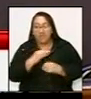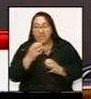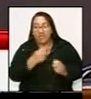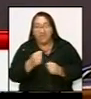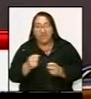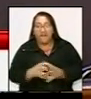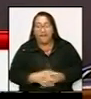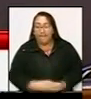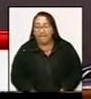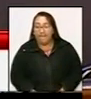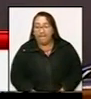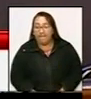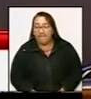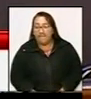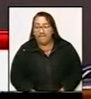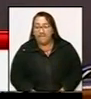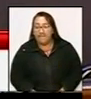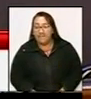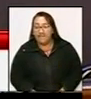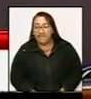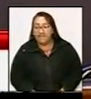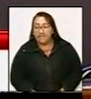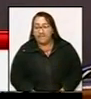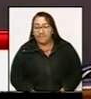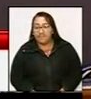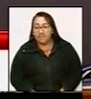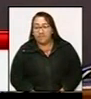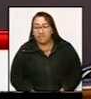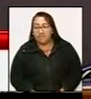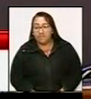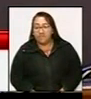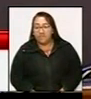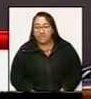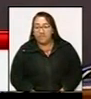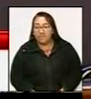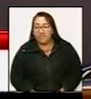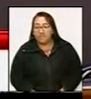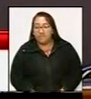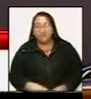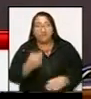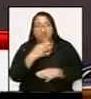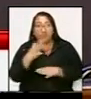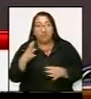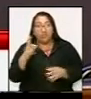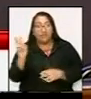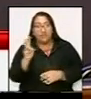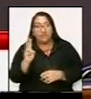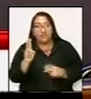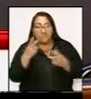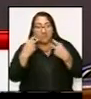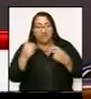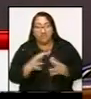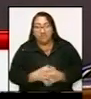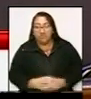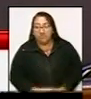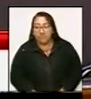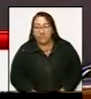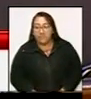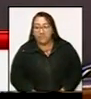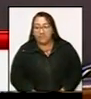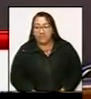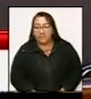Martín tenemos una linda Cordillera Escalera que es el bosque verde, la Amazonía verde. Y